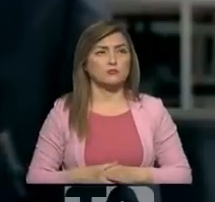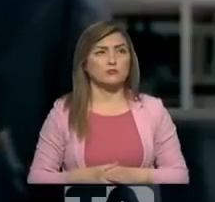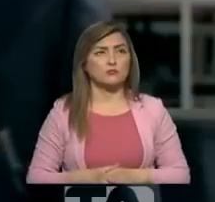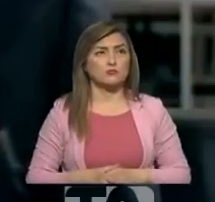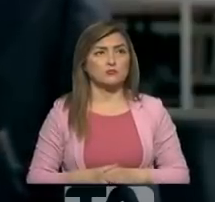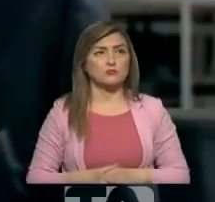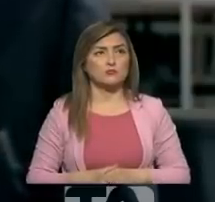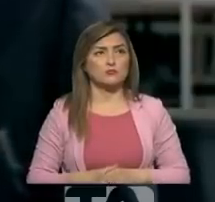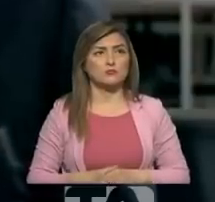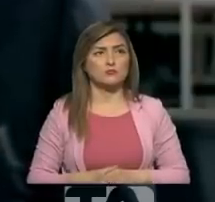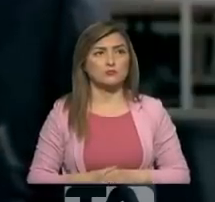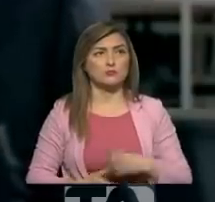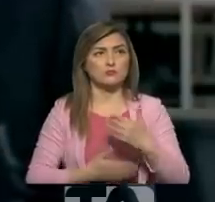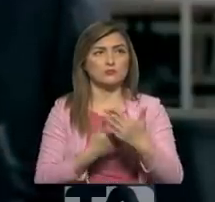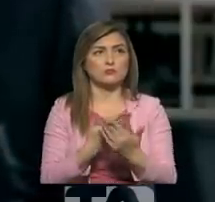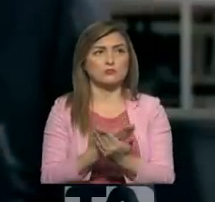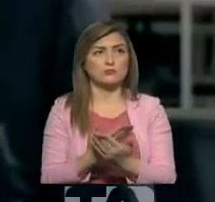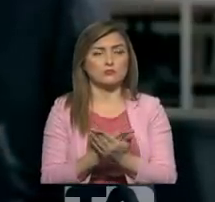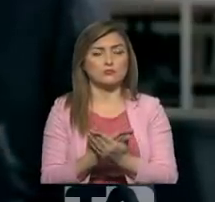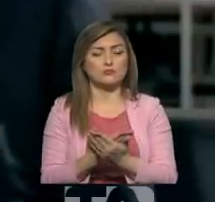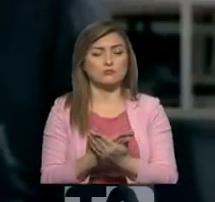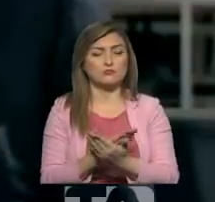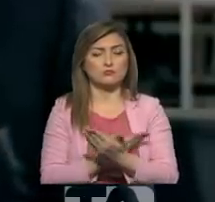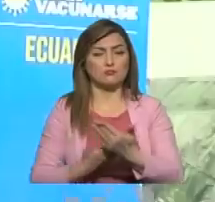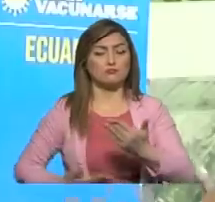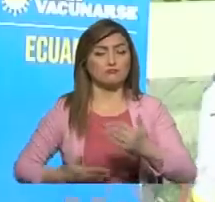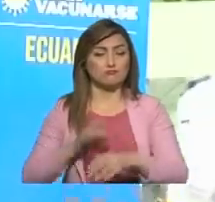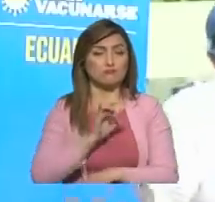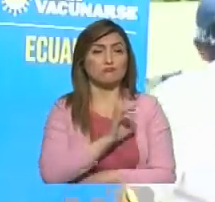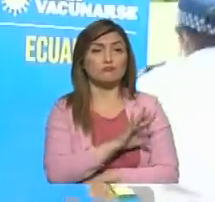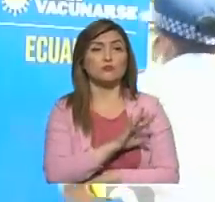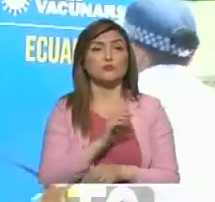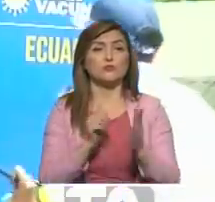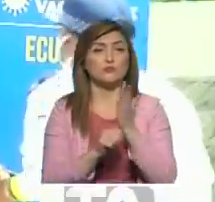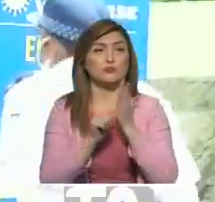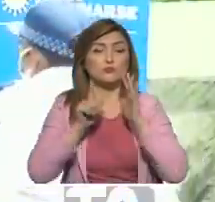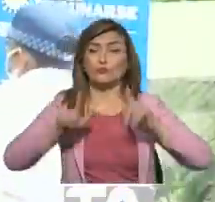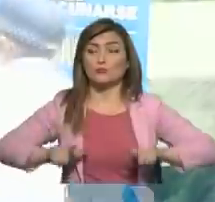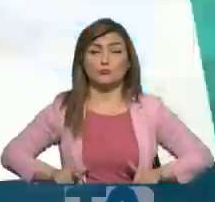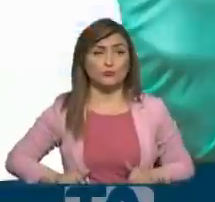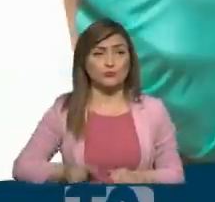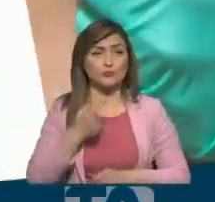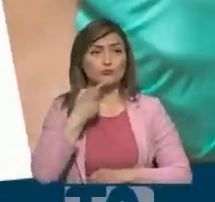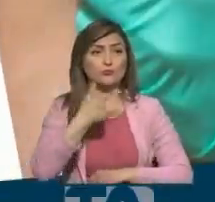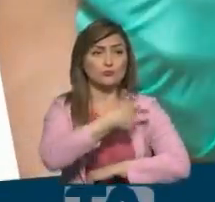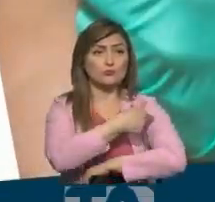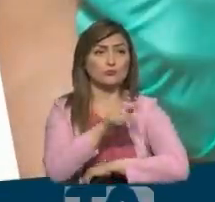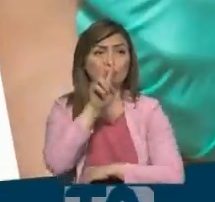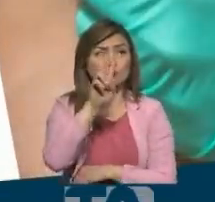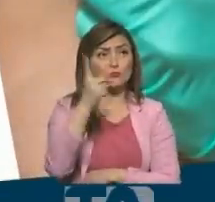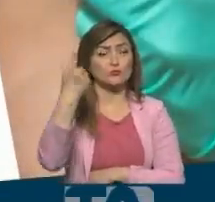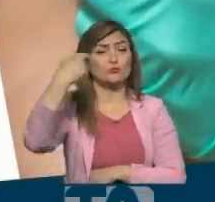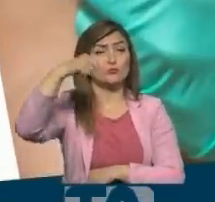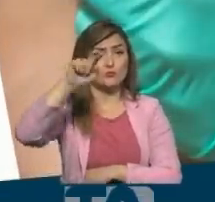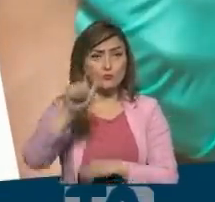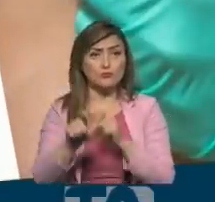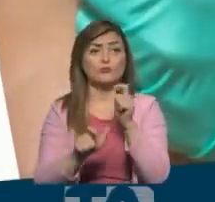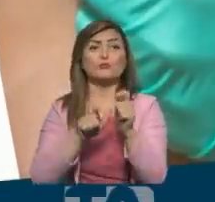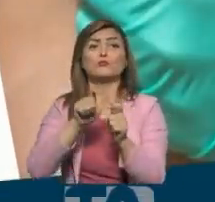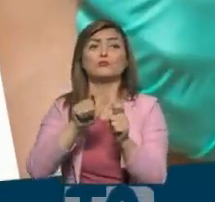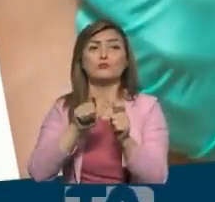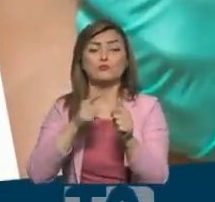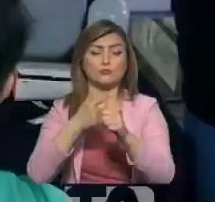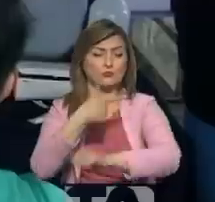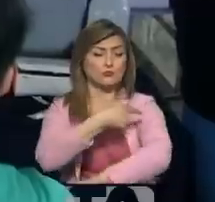planteado al presidente de Chile. El ministro de Salud ha asegurado que vacunarán a 2 millones de personas con